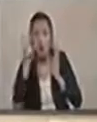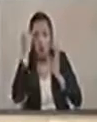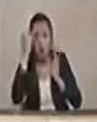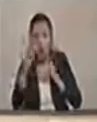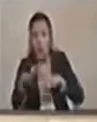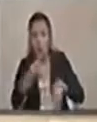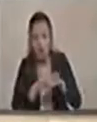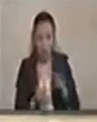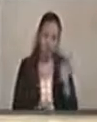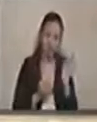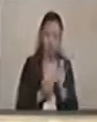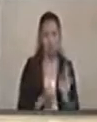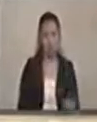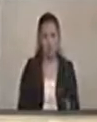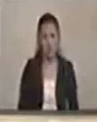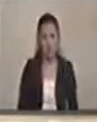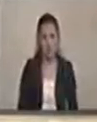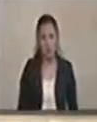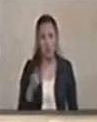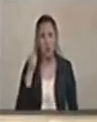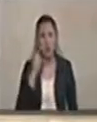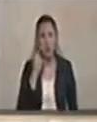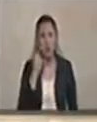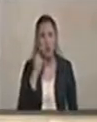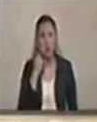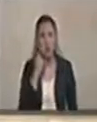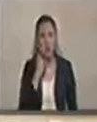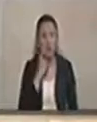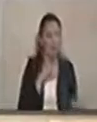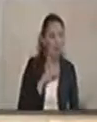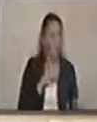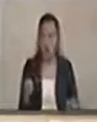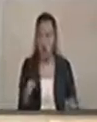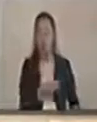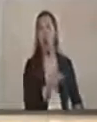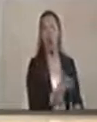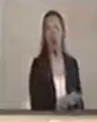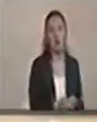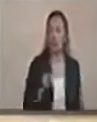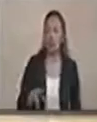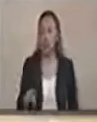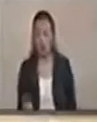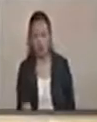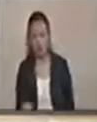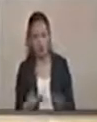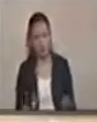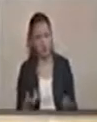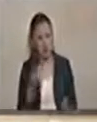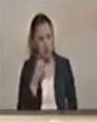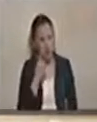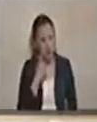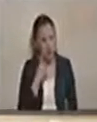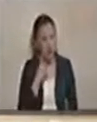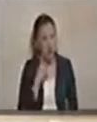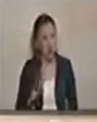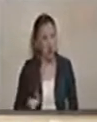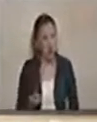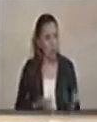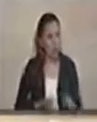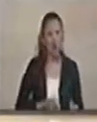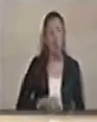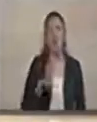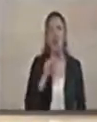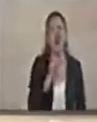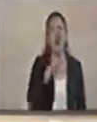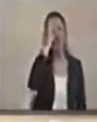no podemos casarnos con los extremos. Con los extremos que sugieren que la droga no hace nada, o con los extremos que